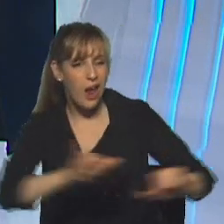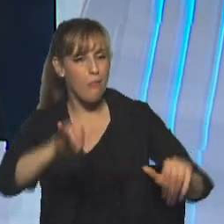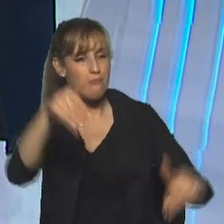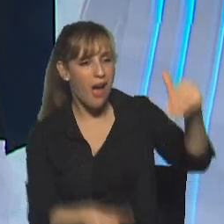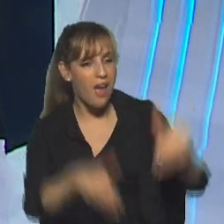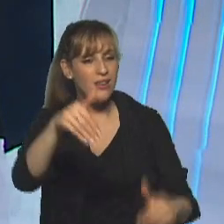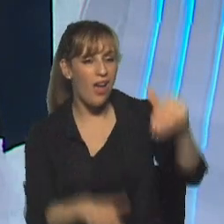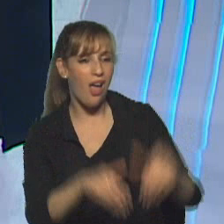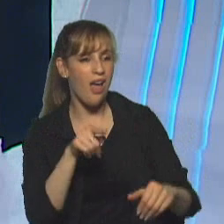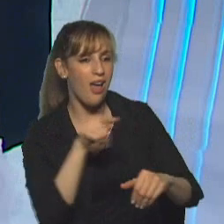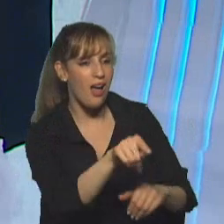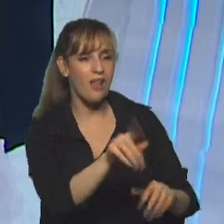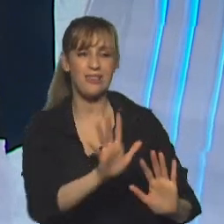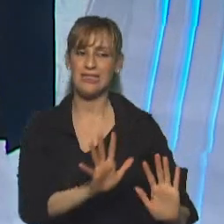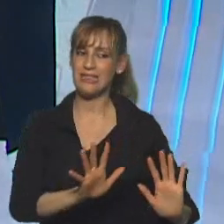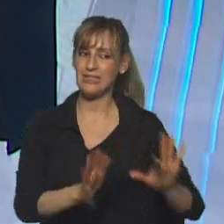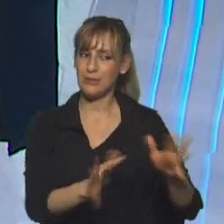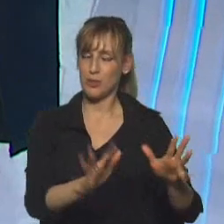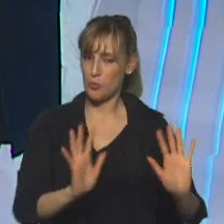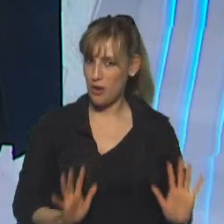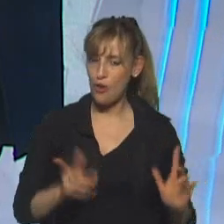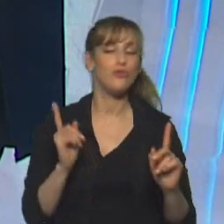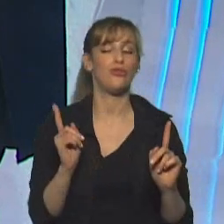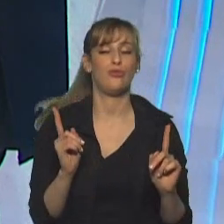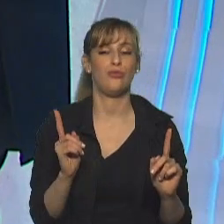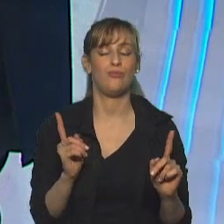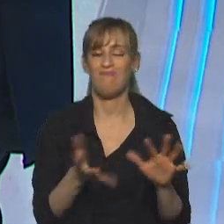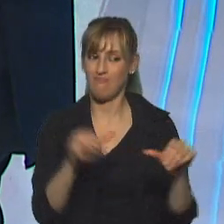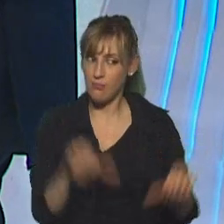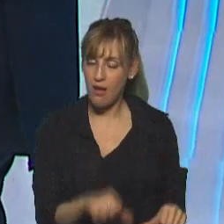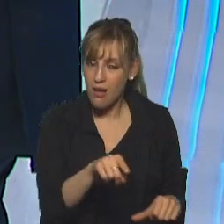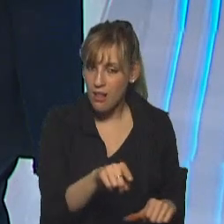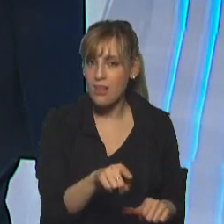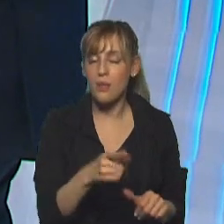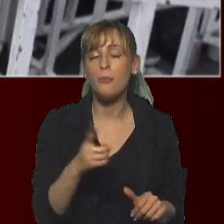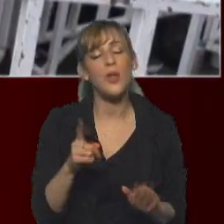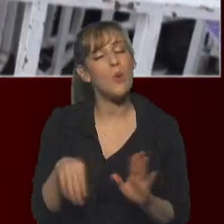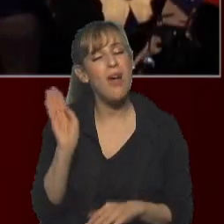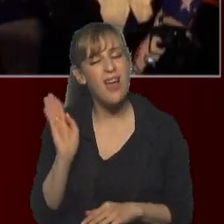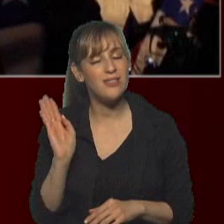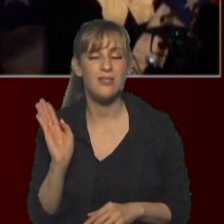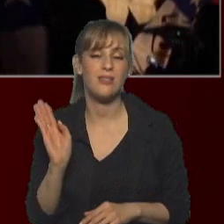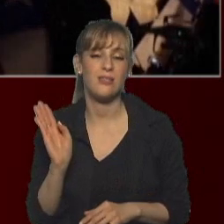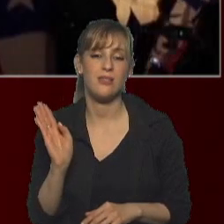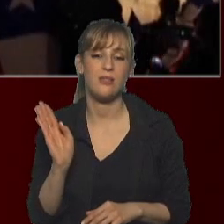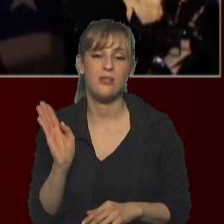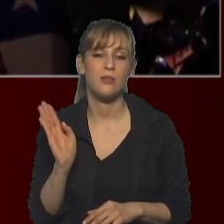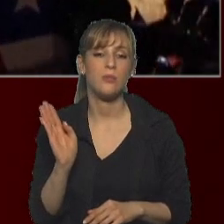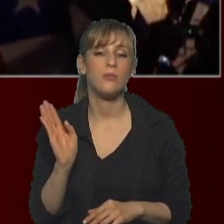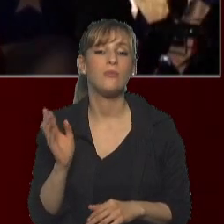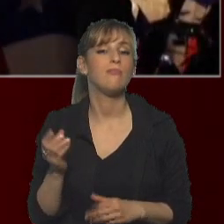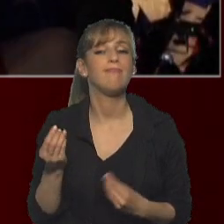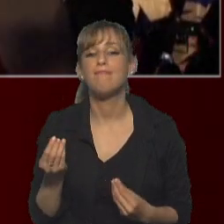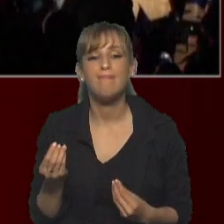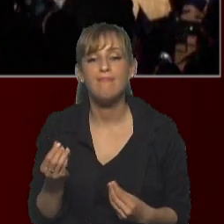de crítica al funcionamiento de la convención, pero sobre todo, ¿no? Tiene una respuesta a